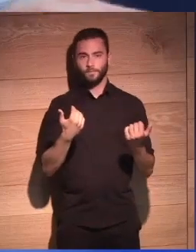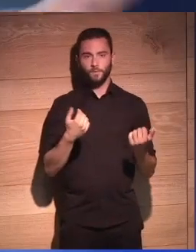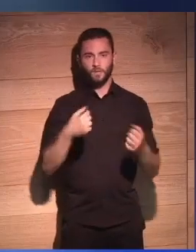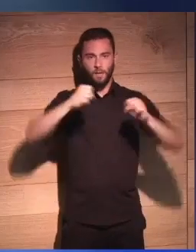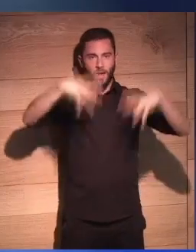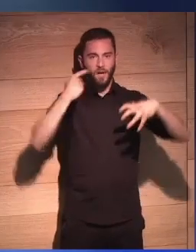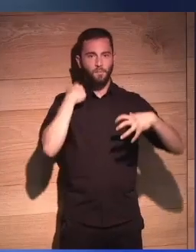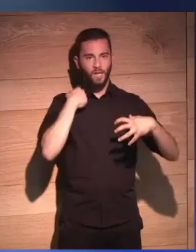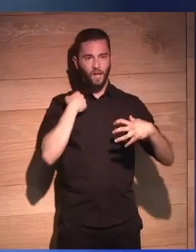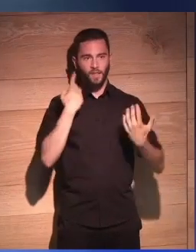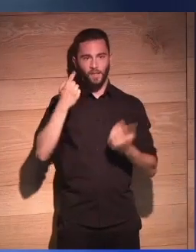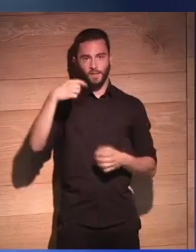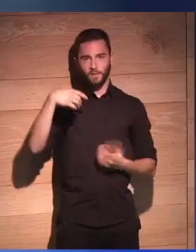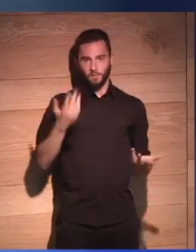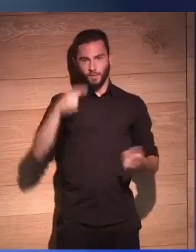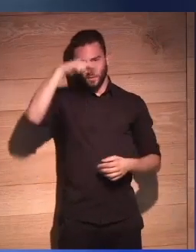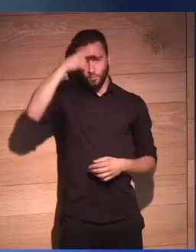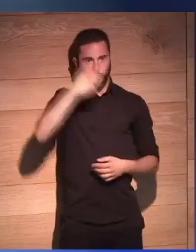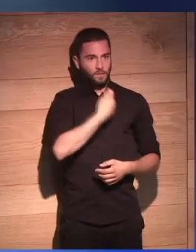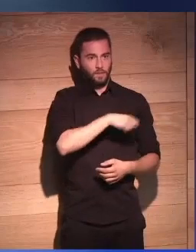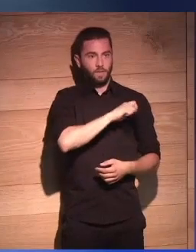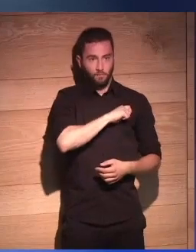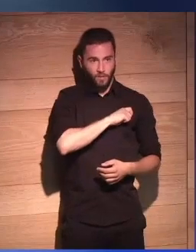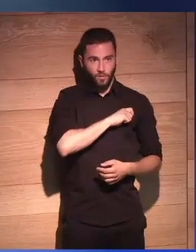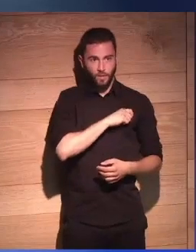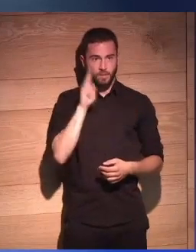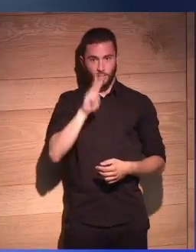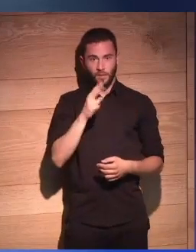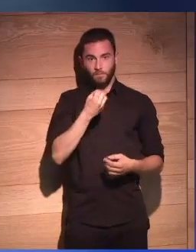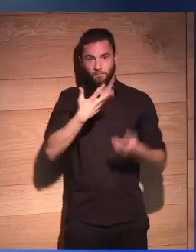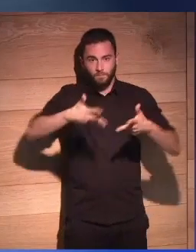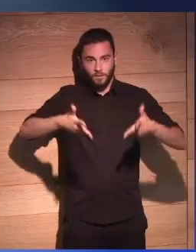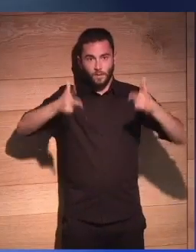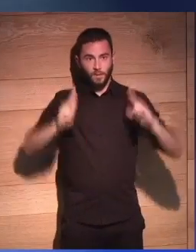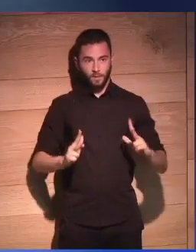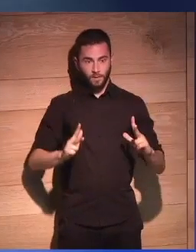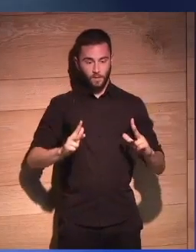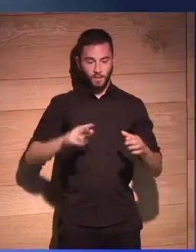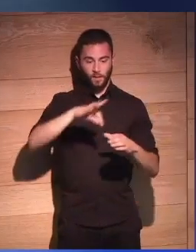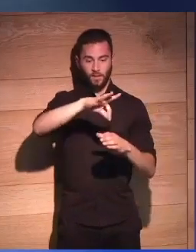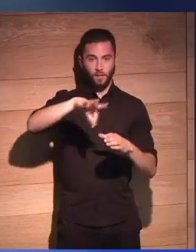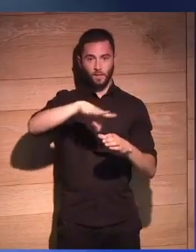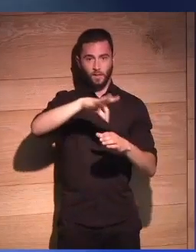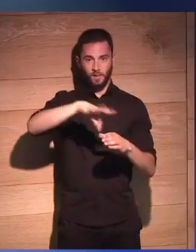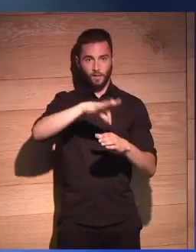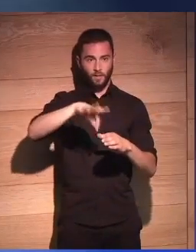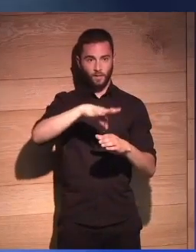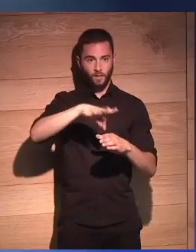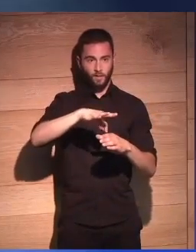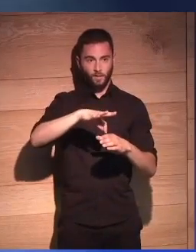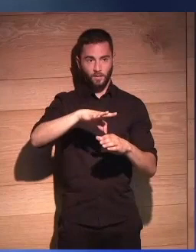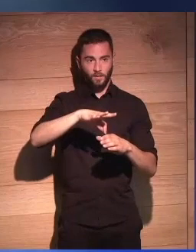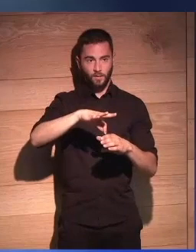en culturas como la española, ¿no? De sentarse y tomar un cortado. ¿Solo o con el